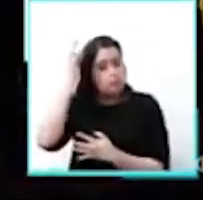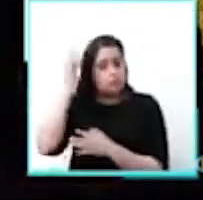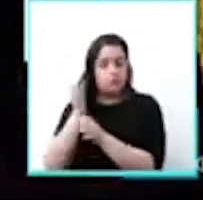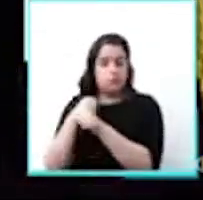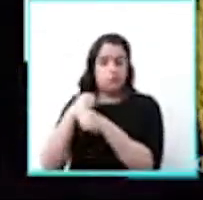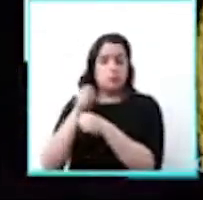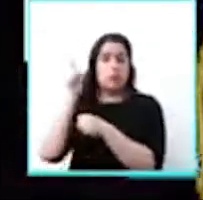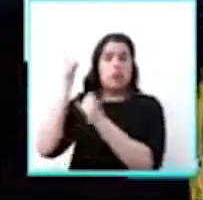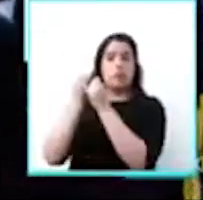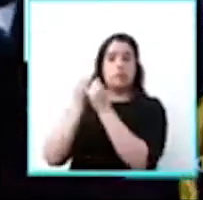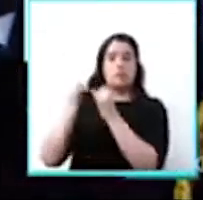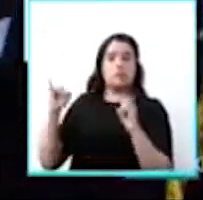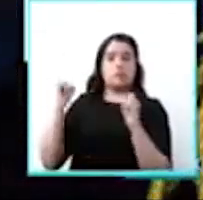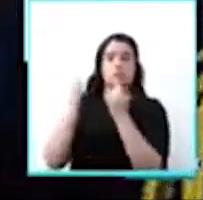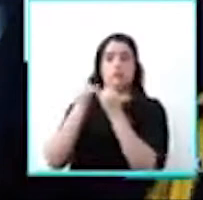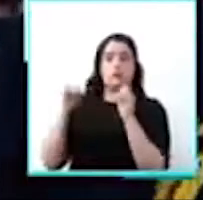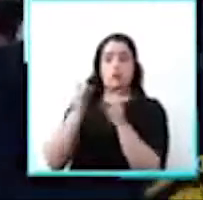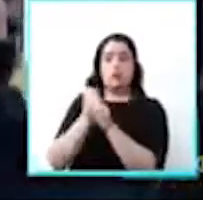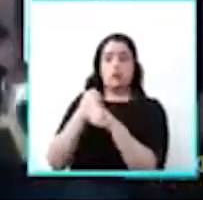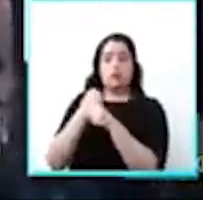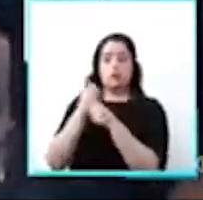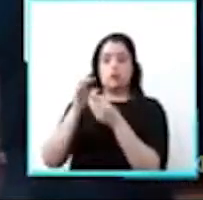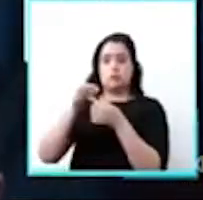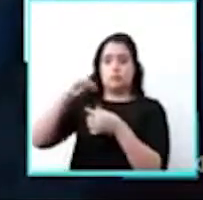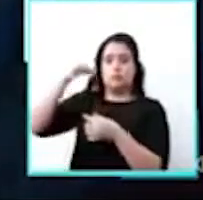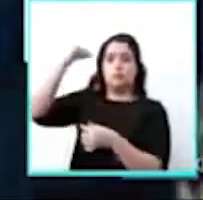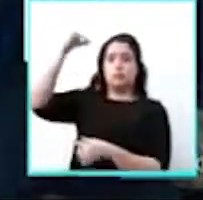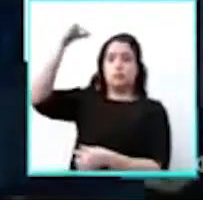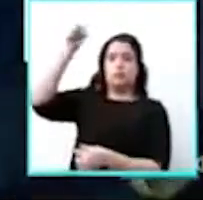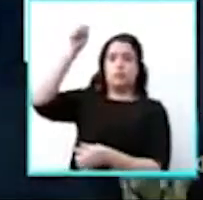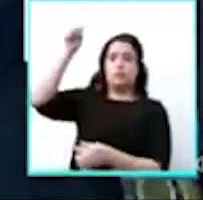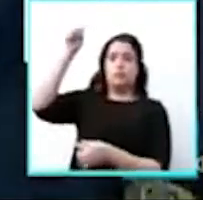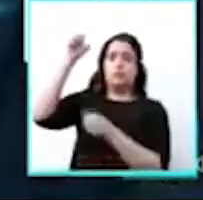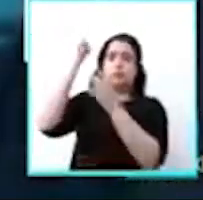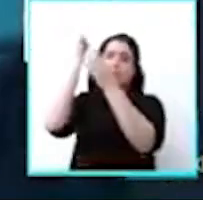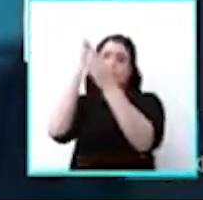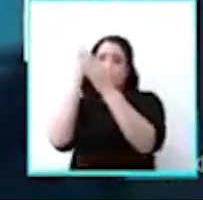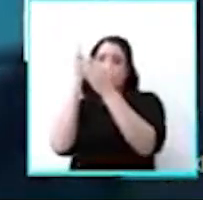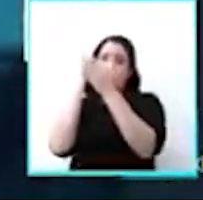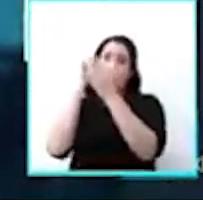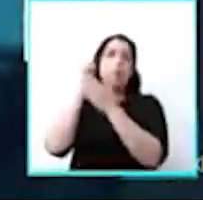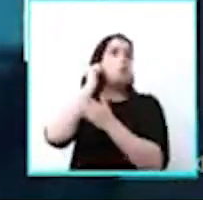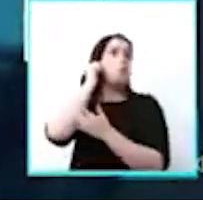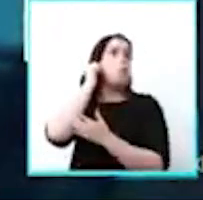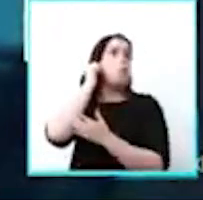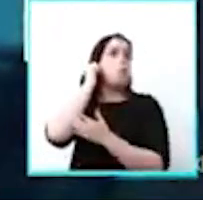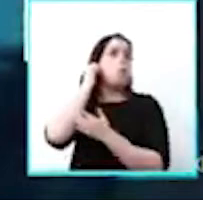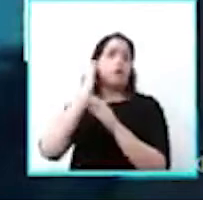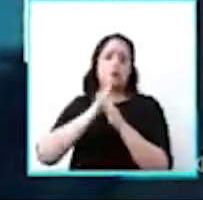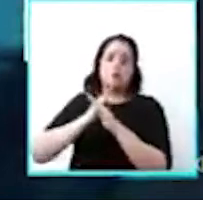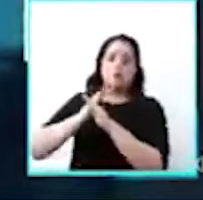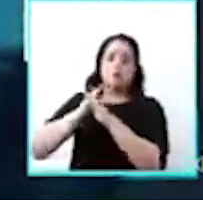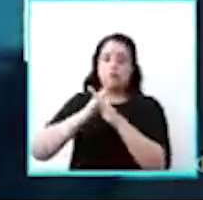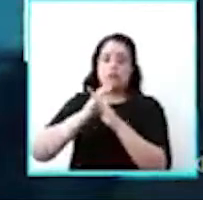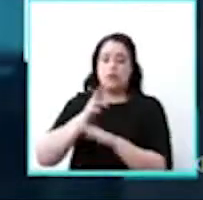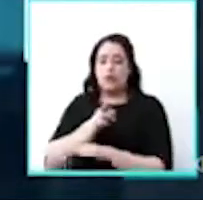Tibucá. En la punta lleva una mujer guardiana de los ríos que simboliza la resistencia